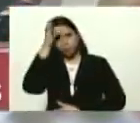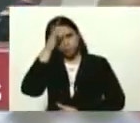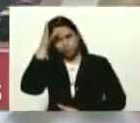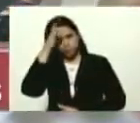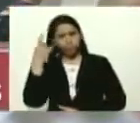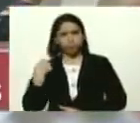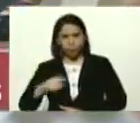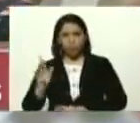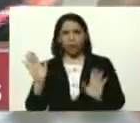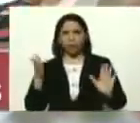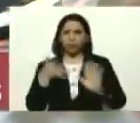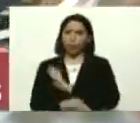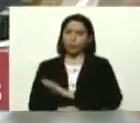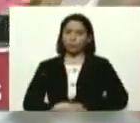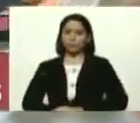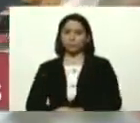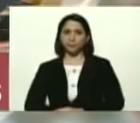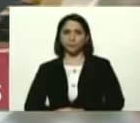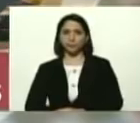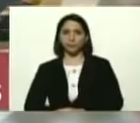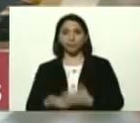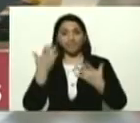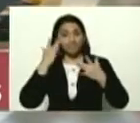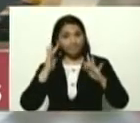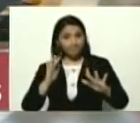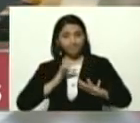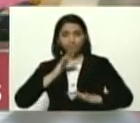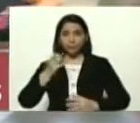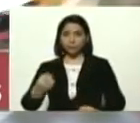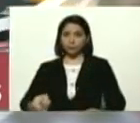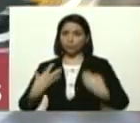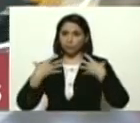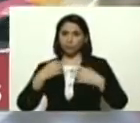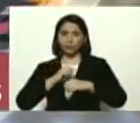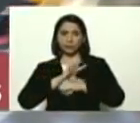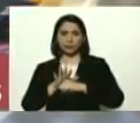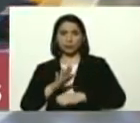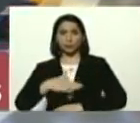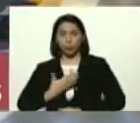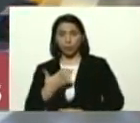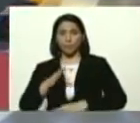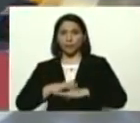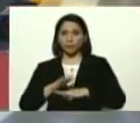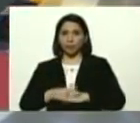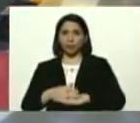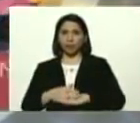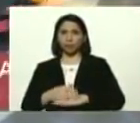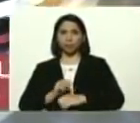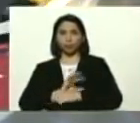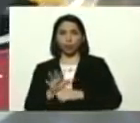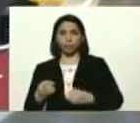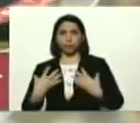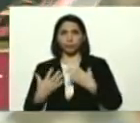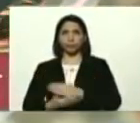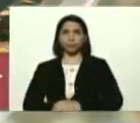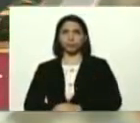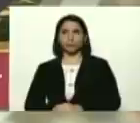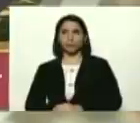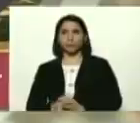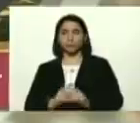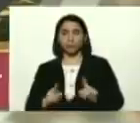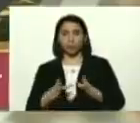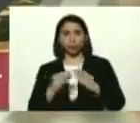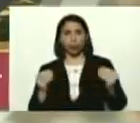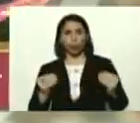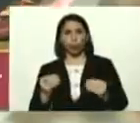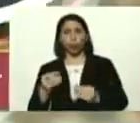conciencia sobre las posibilidades de contagio que se pueden dar con el COVID-19. Para que todos